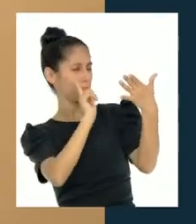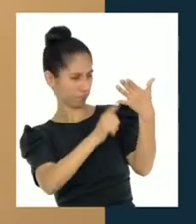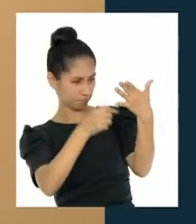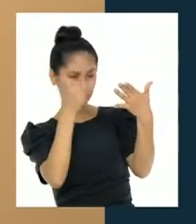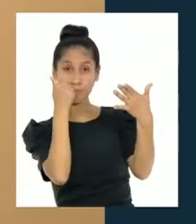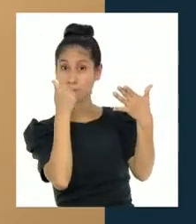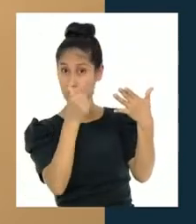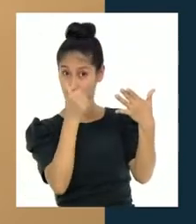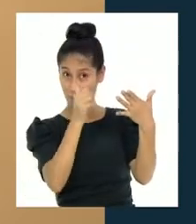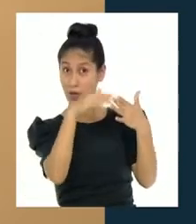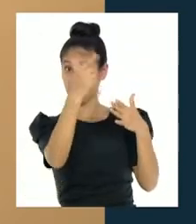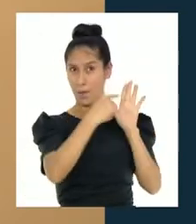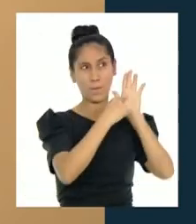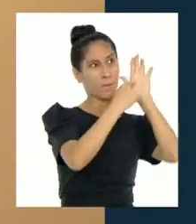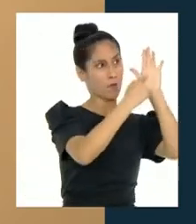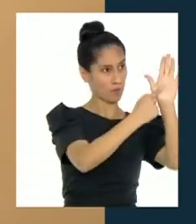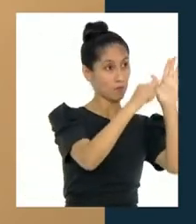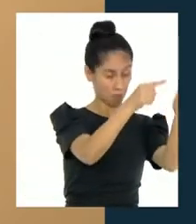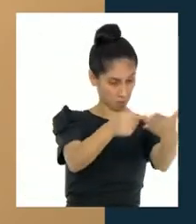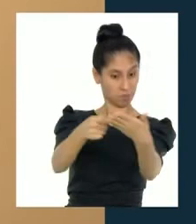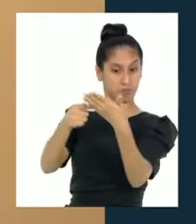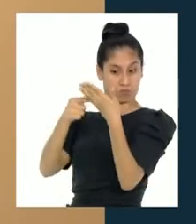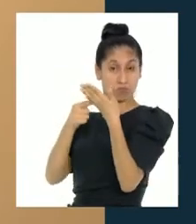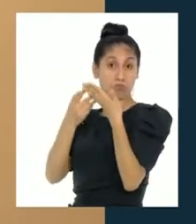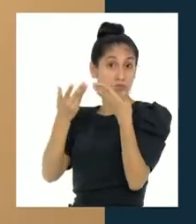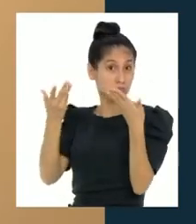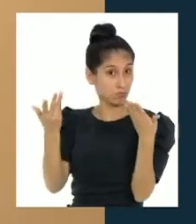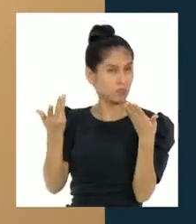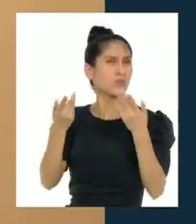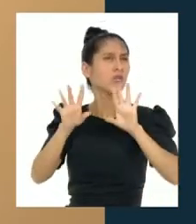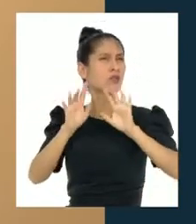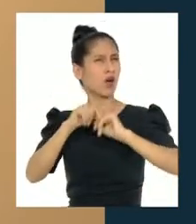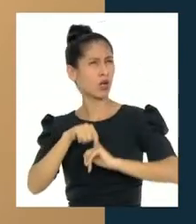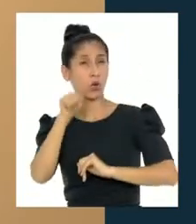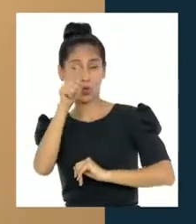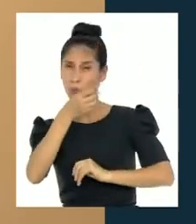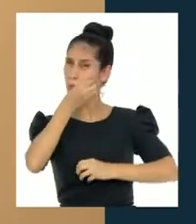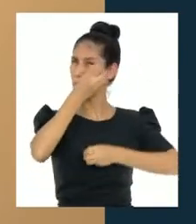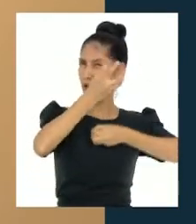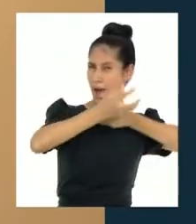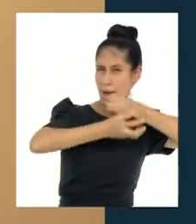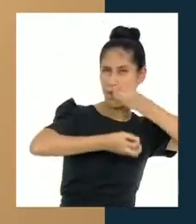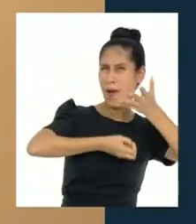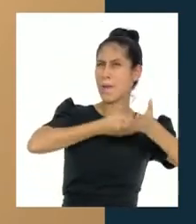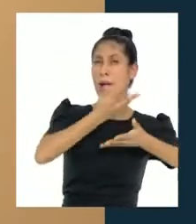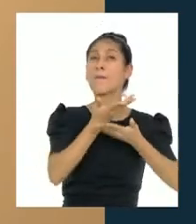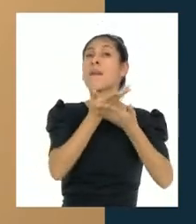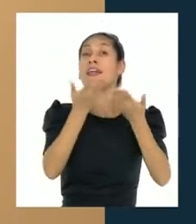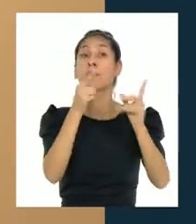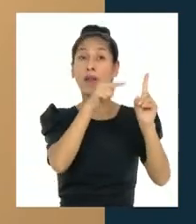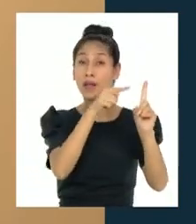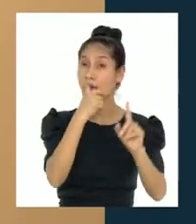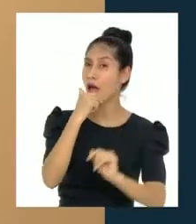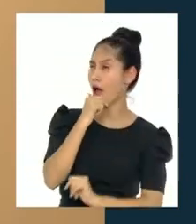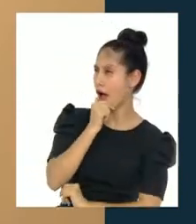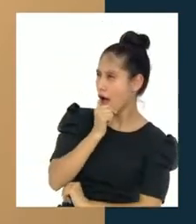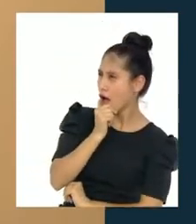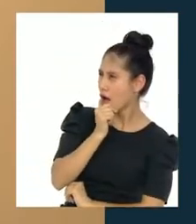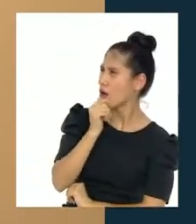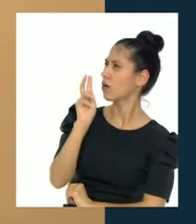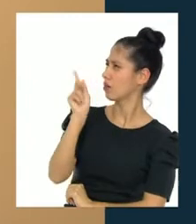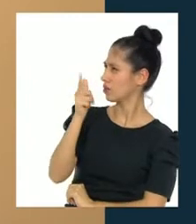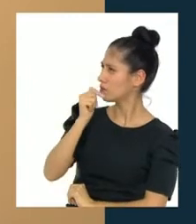o refutar una tesis. El propósito cuando argumentamos es persuadir a otras